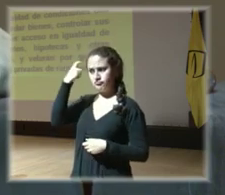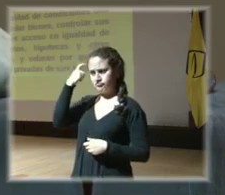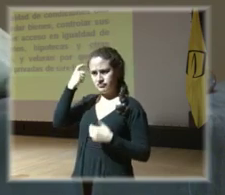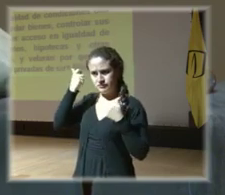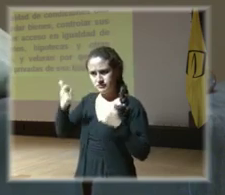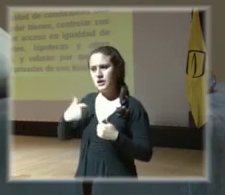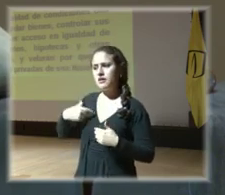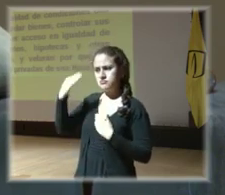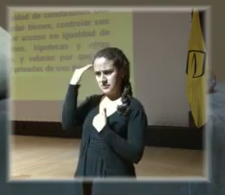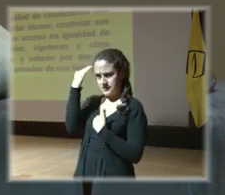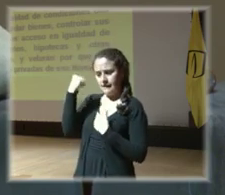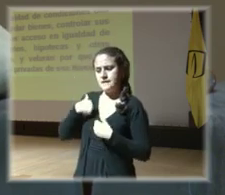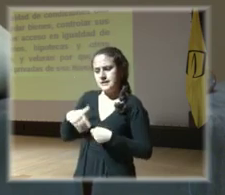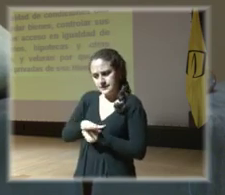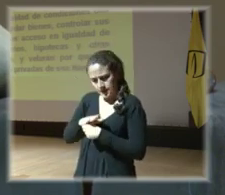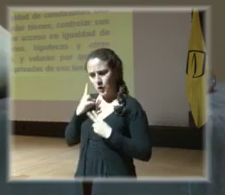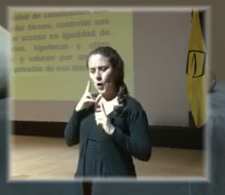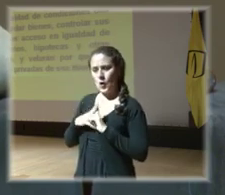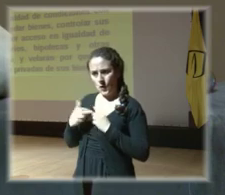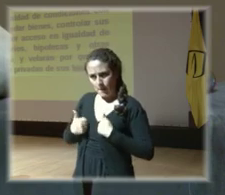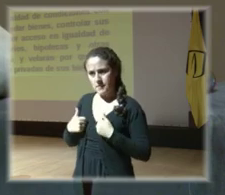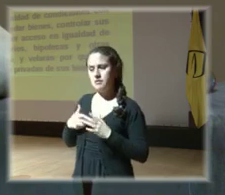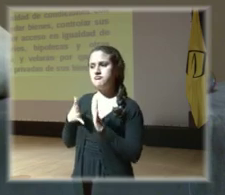consciente de lo que le pasa, y